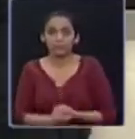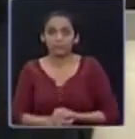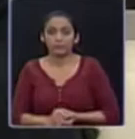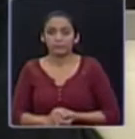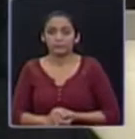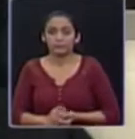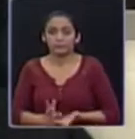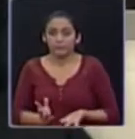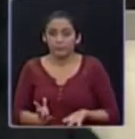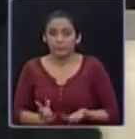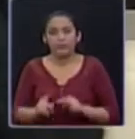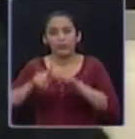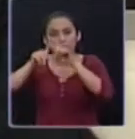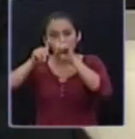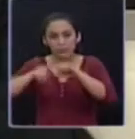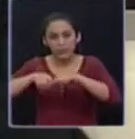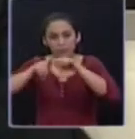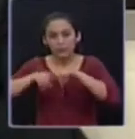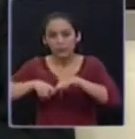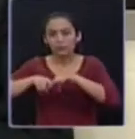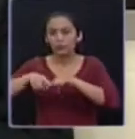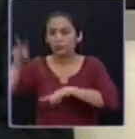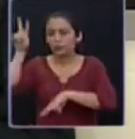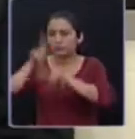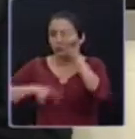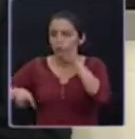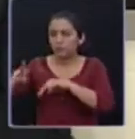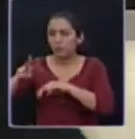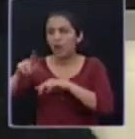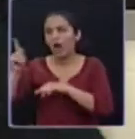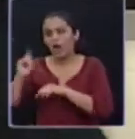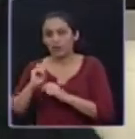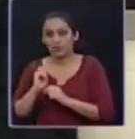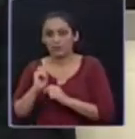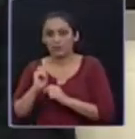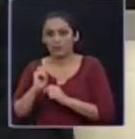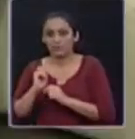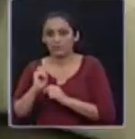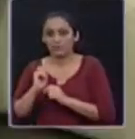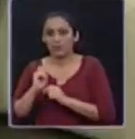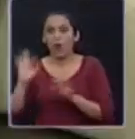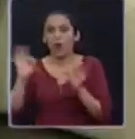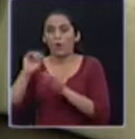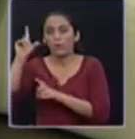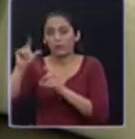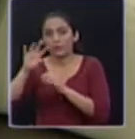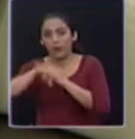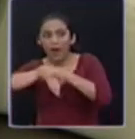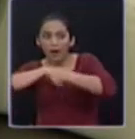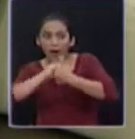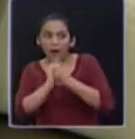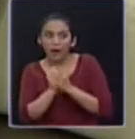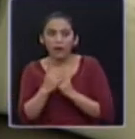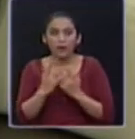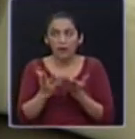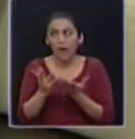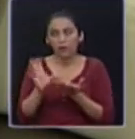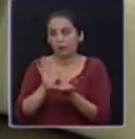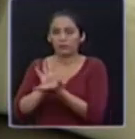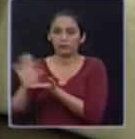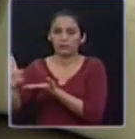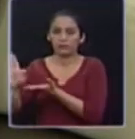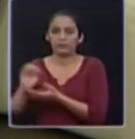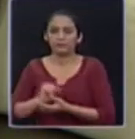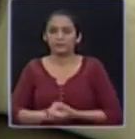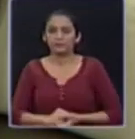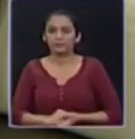país, y es cuando esa persona va a atentar contra la seguridad interior del Estado. Pero en este caso se argumenta la falta de visa. Claro. A ver,